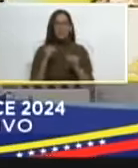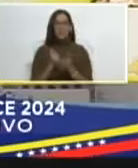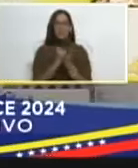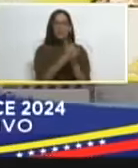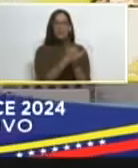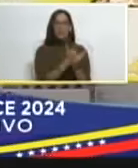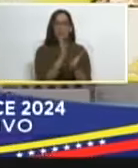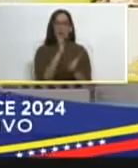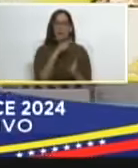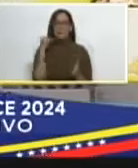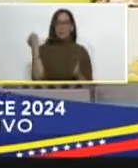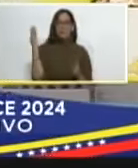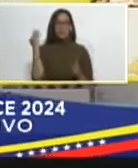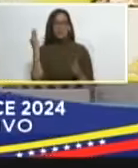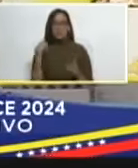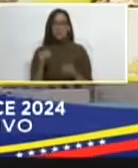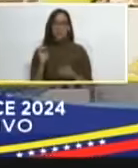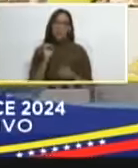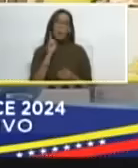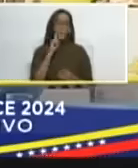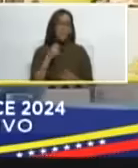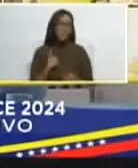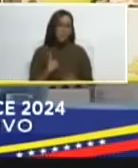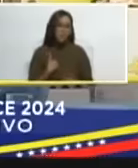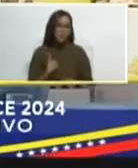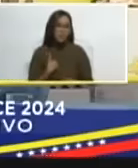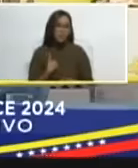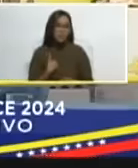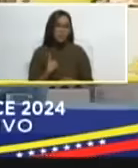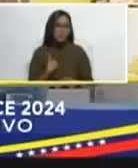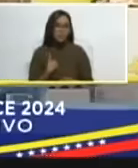los apellidos. ¿O miento?